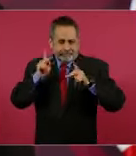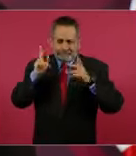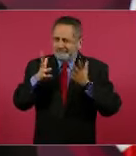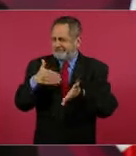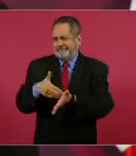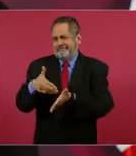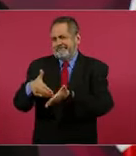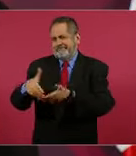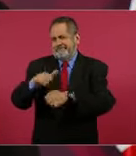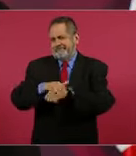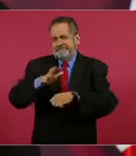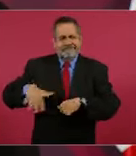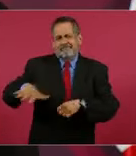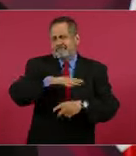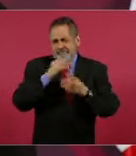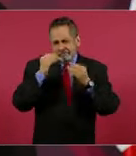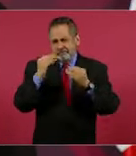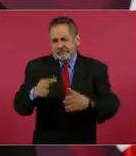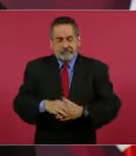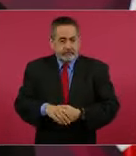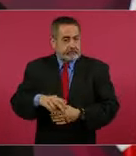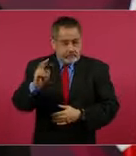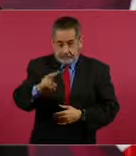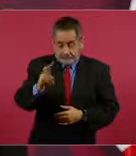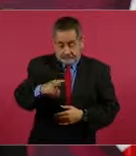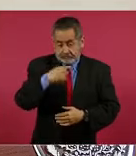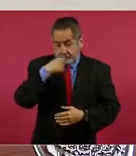Millones, porque además, la verdad,